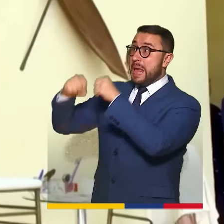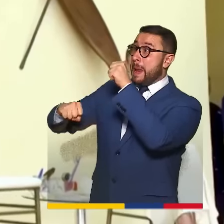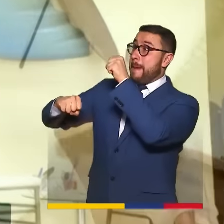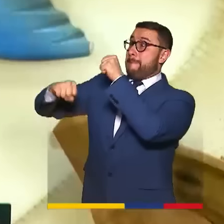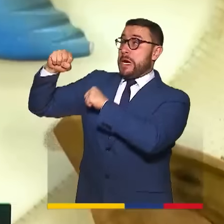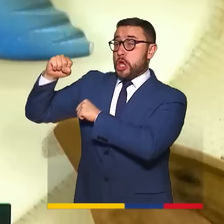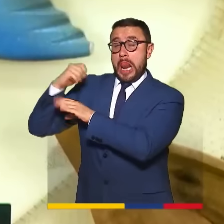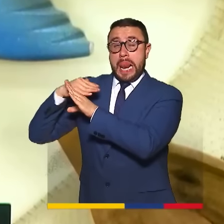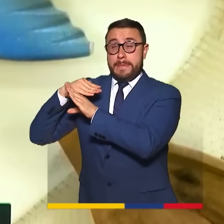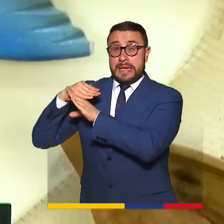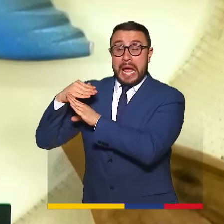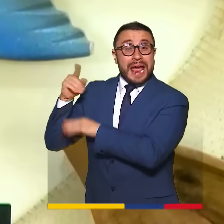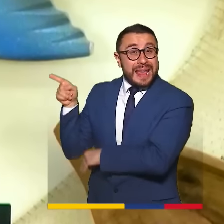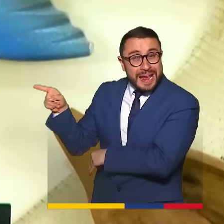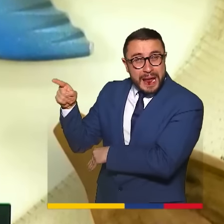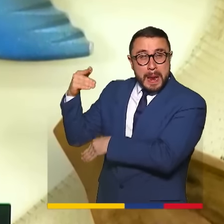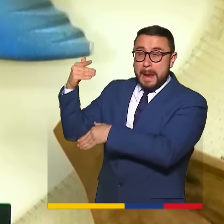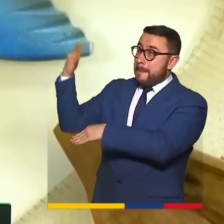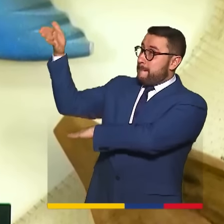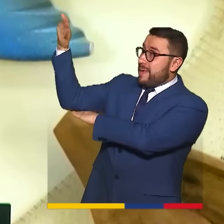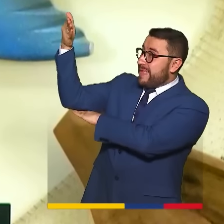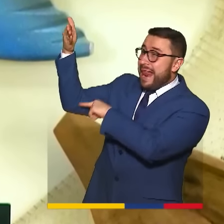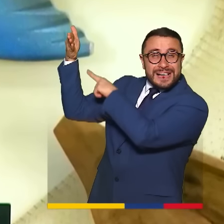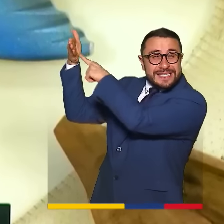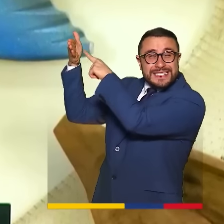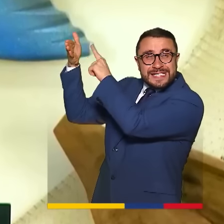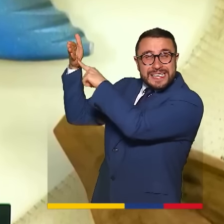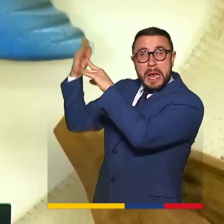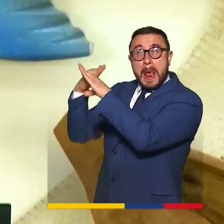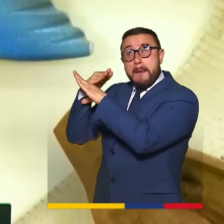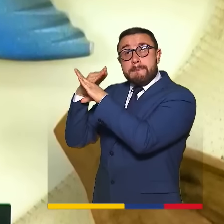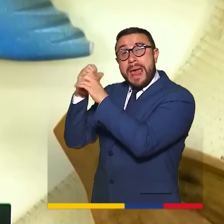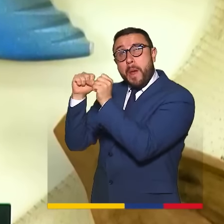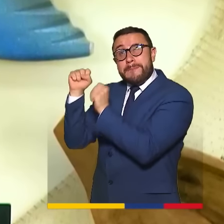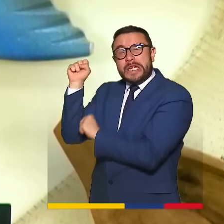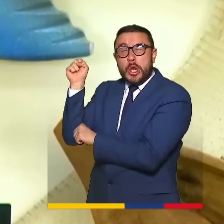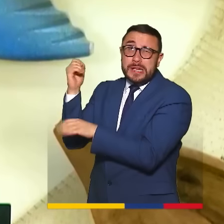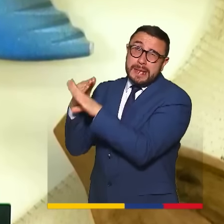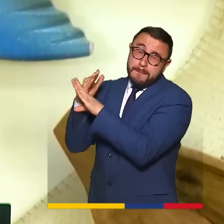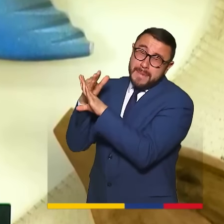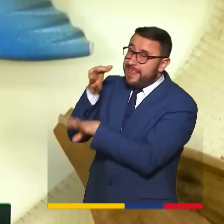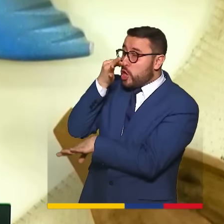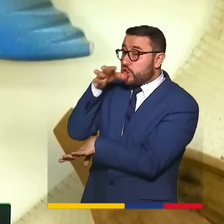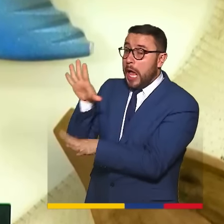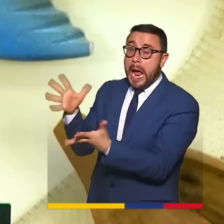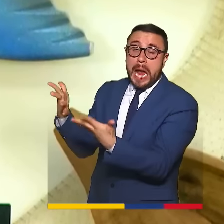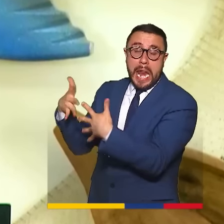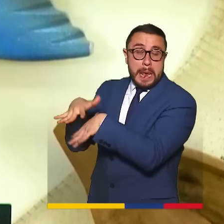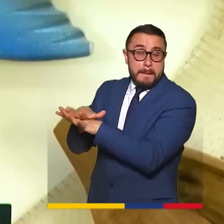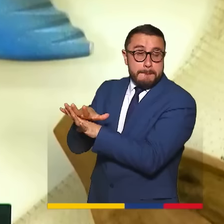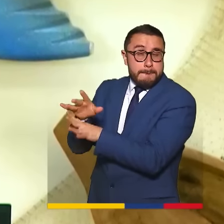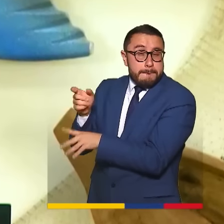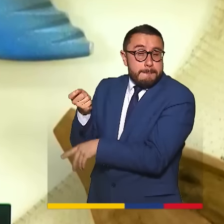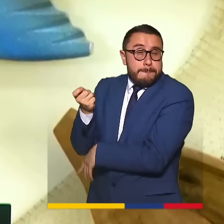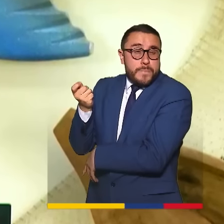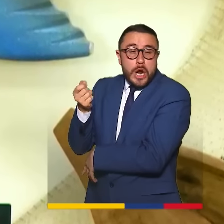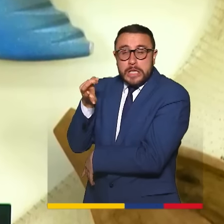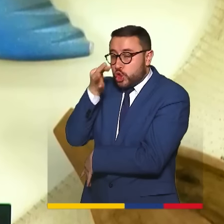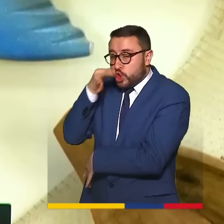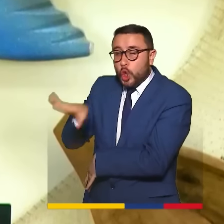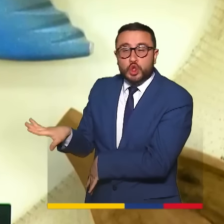victoria, medio victoriosas, medio ensuciadas de sangre, medio enlodadas por